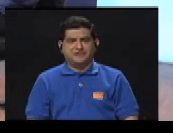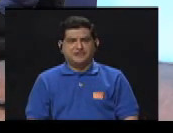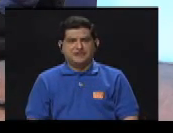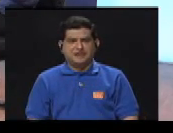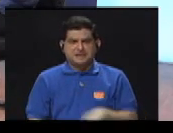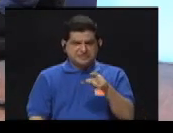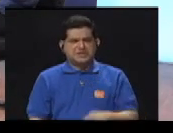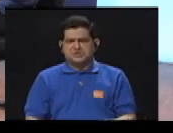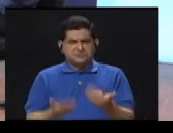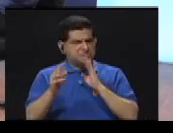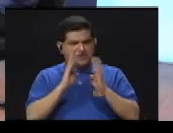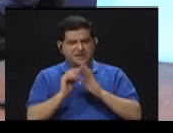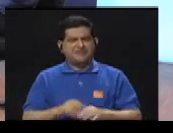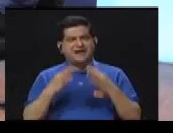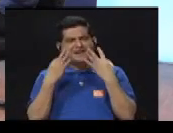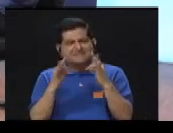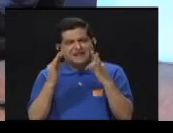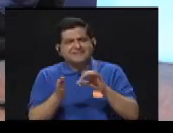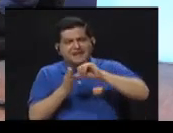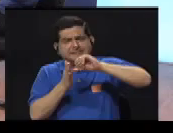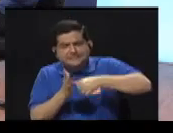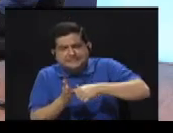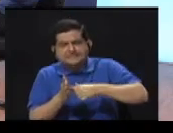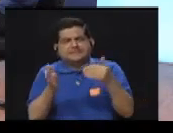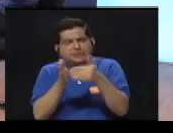eran cortantes, bueno, insistir un poco más.